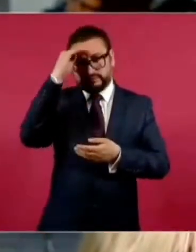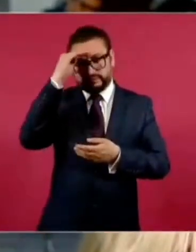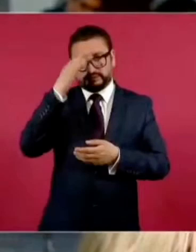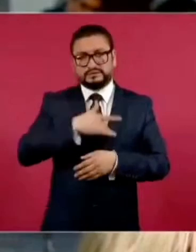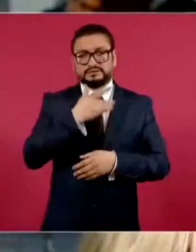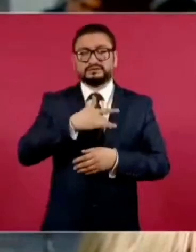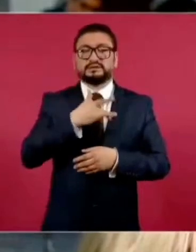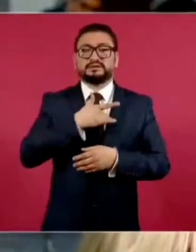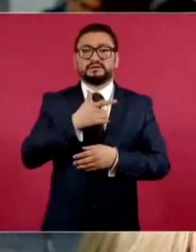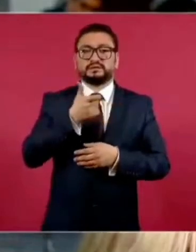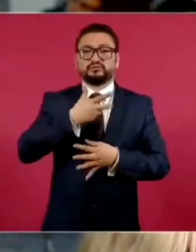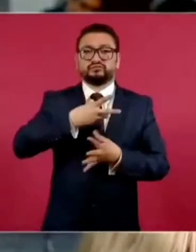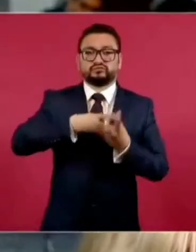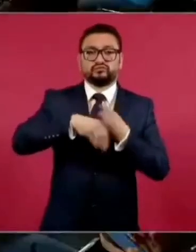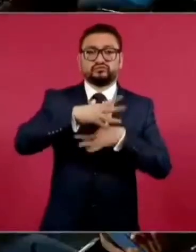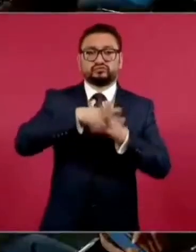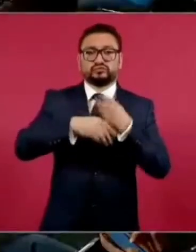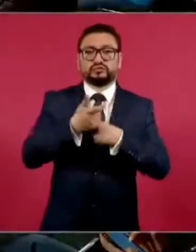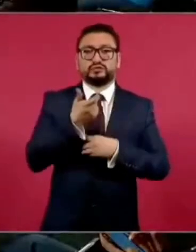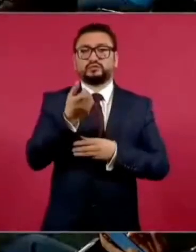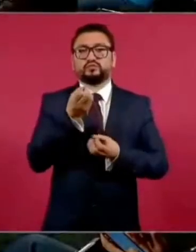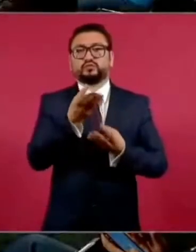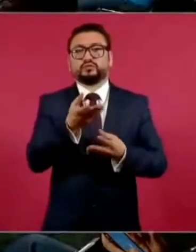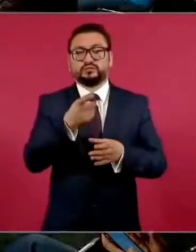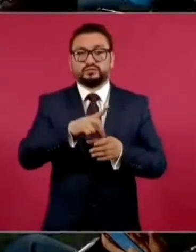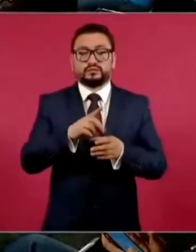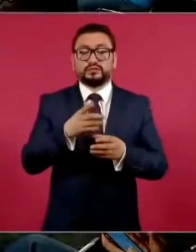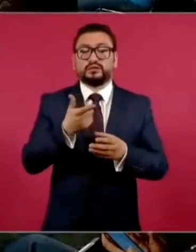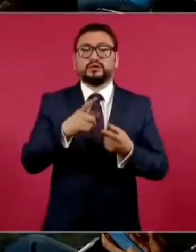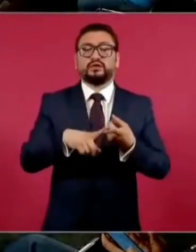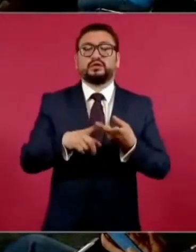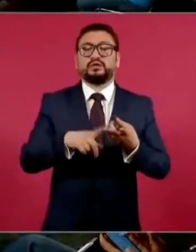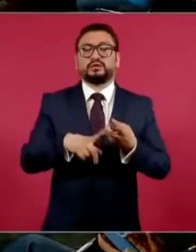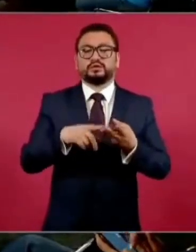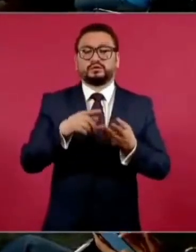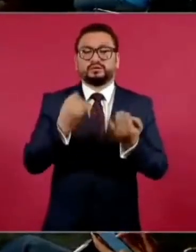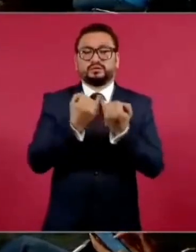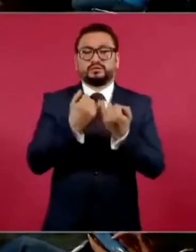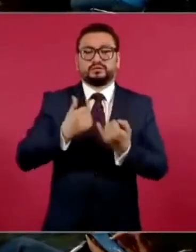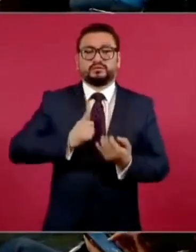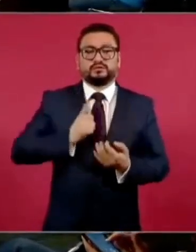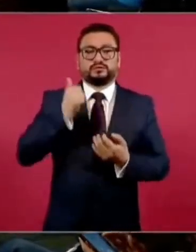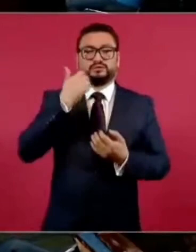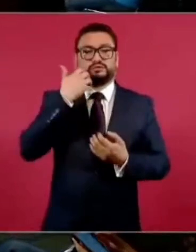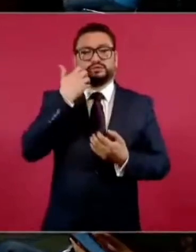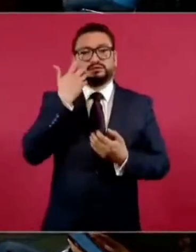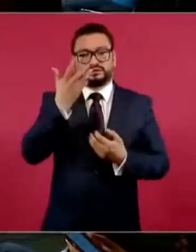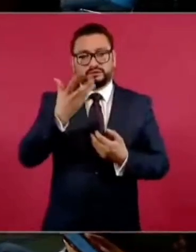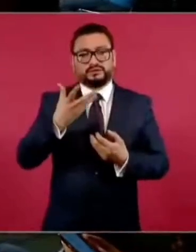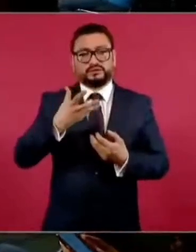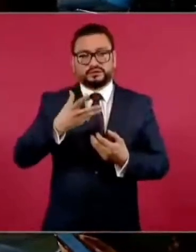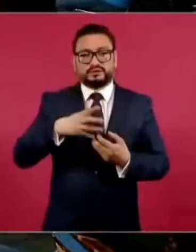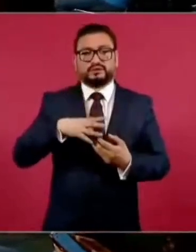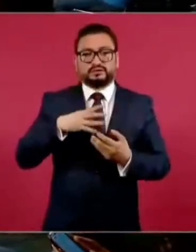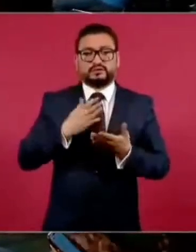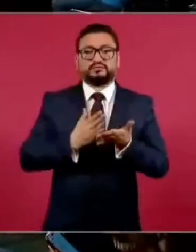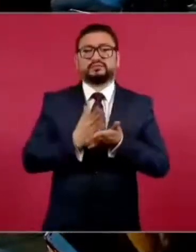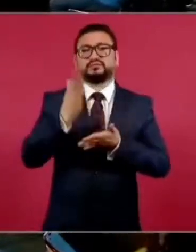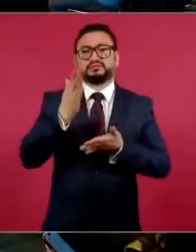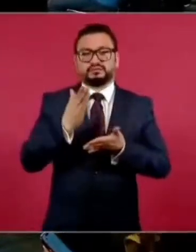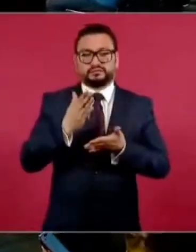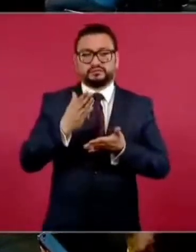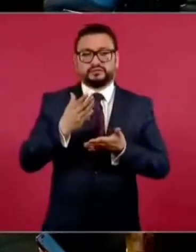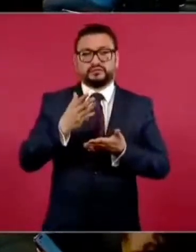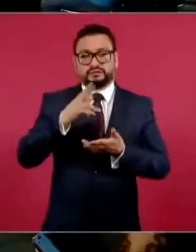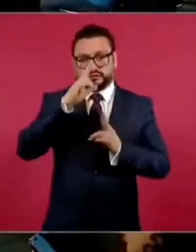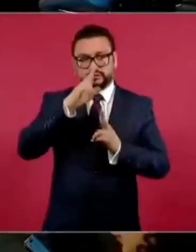recibir regalías de dicha obra. Y aprovechando, presidente, quiero abusar de la coyuntura y hacer honor